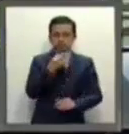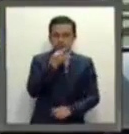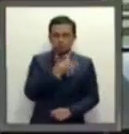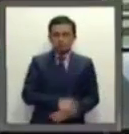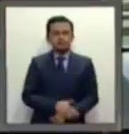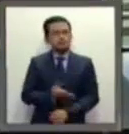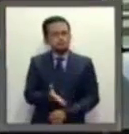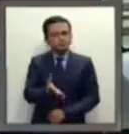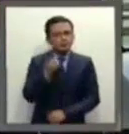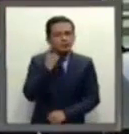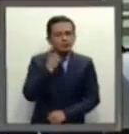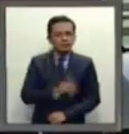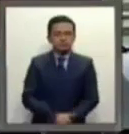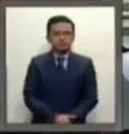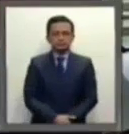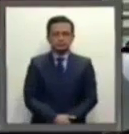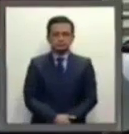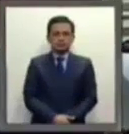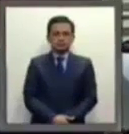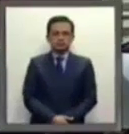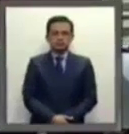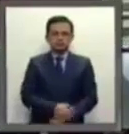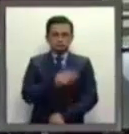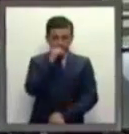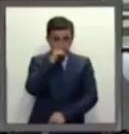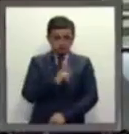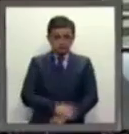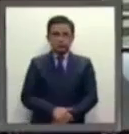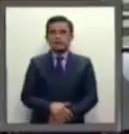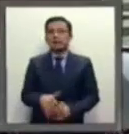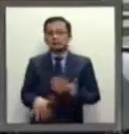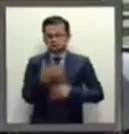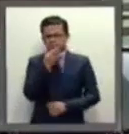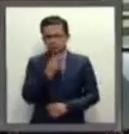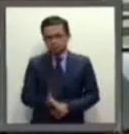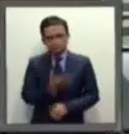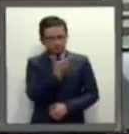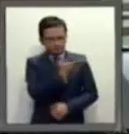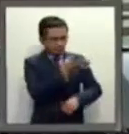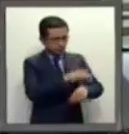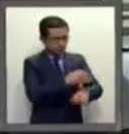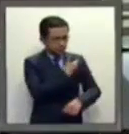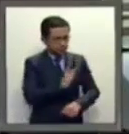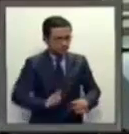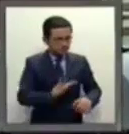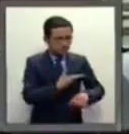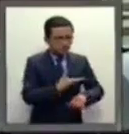diputado. 15 minutos. Con su venia, presidente, mesa